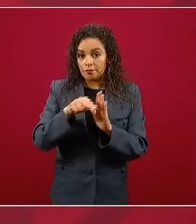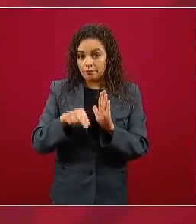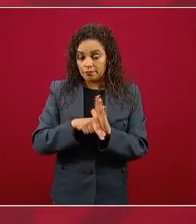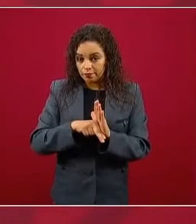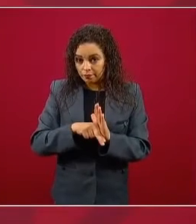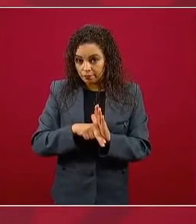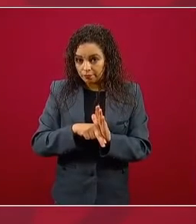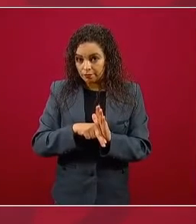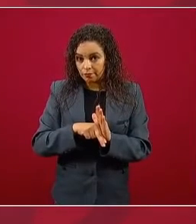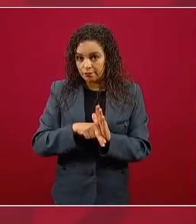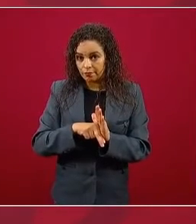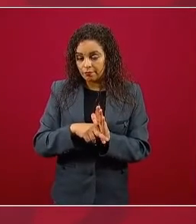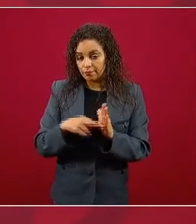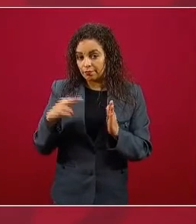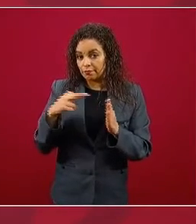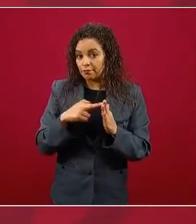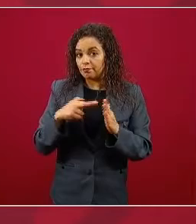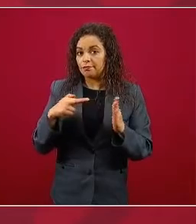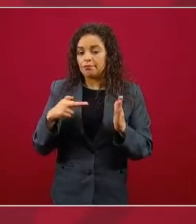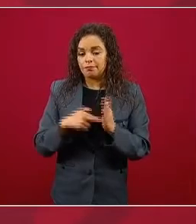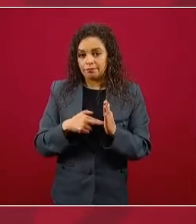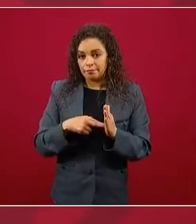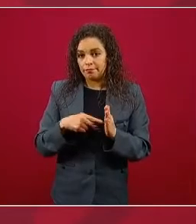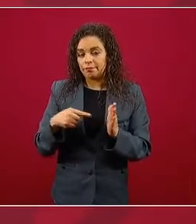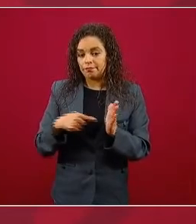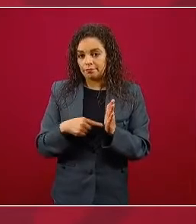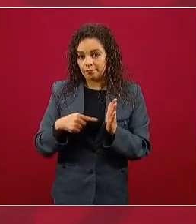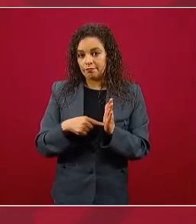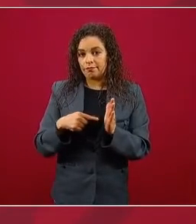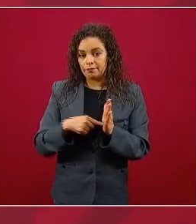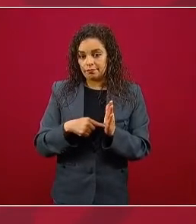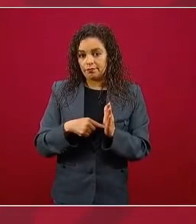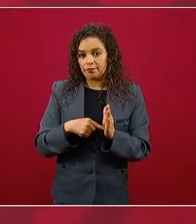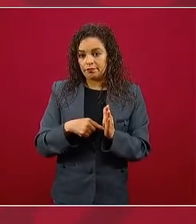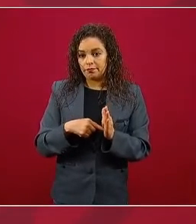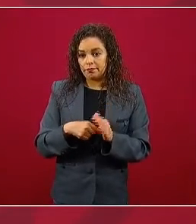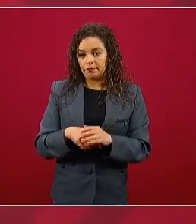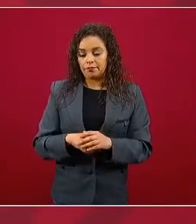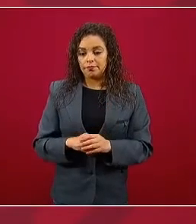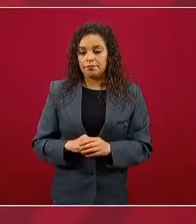a partir de la recomendación